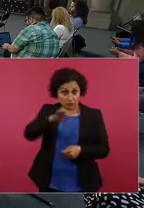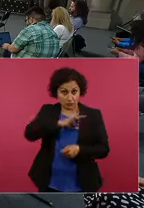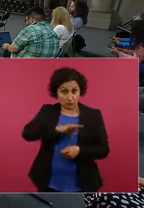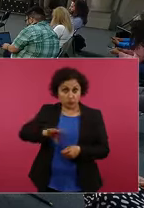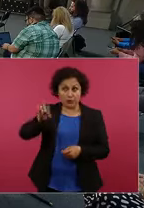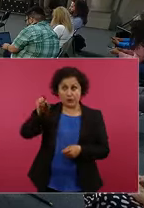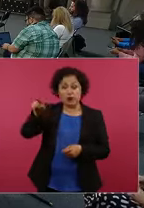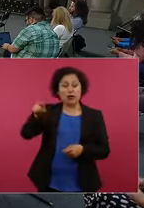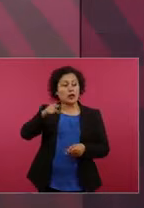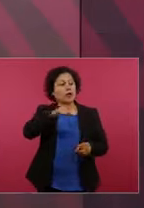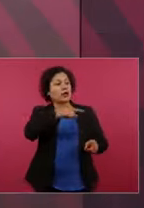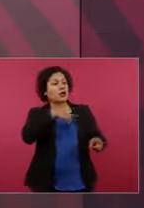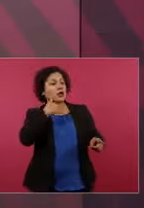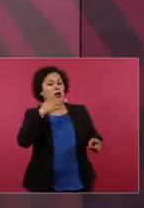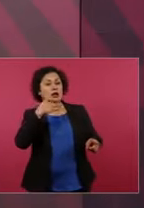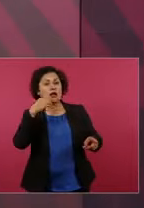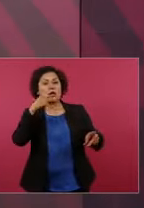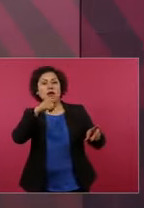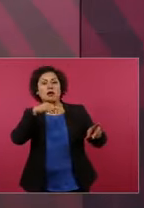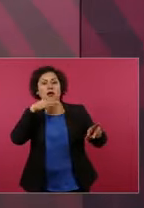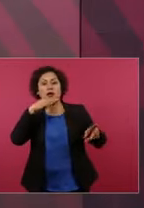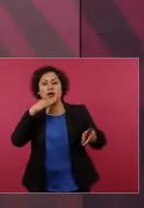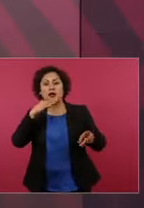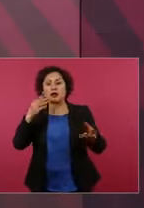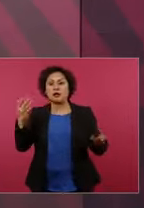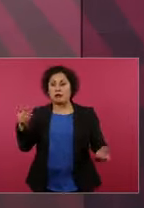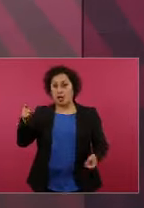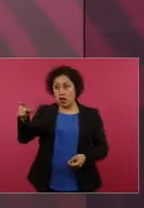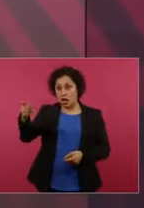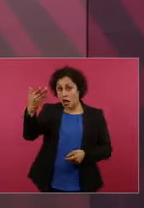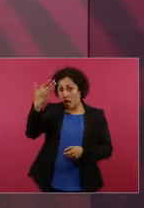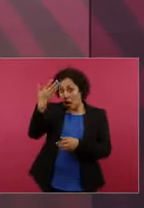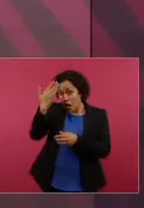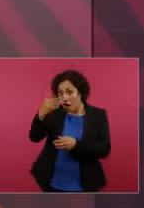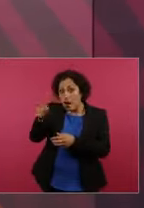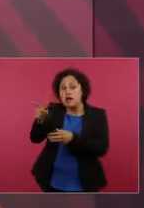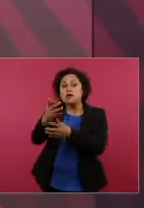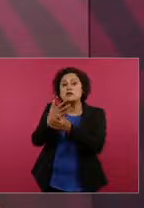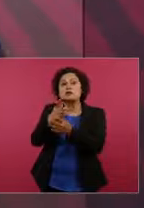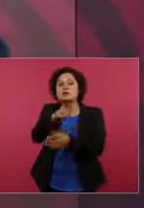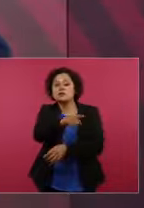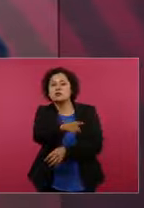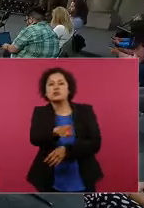corrupción. Sí, ustedes son unos corruptos todos.